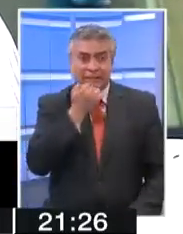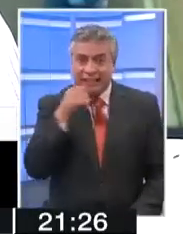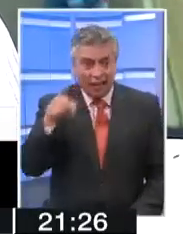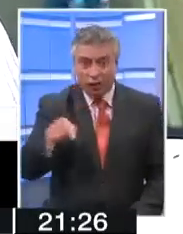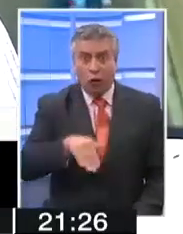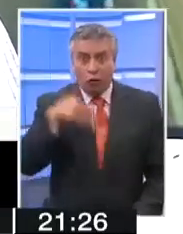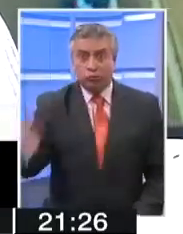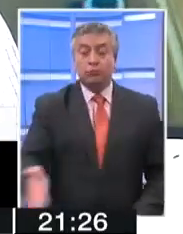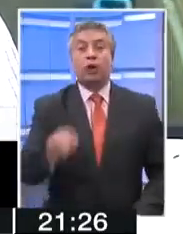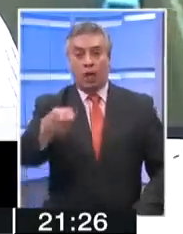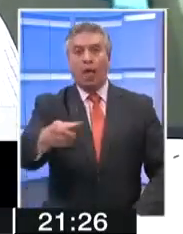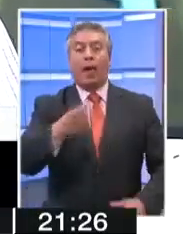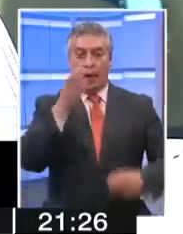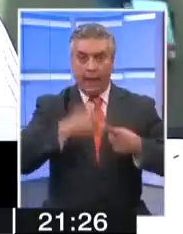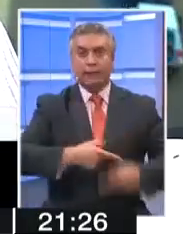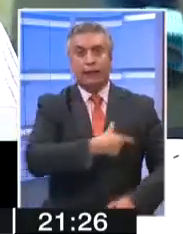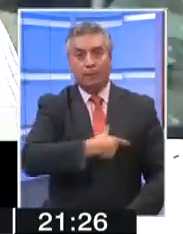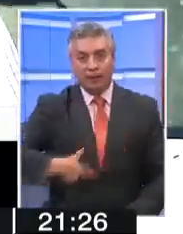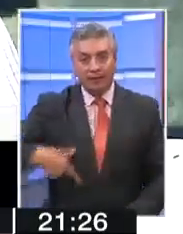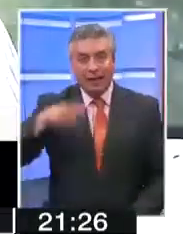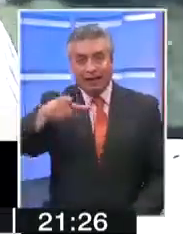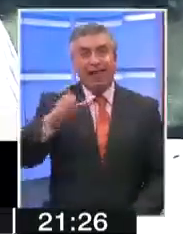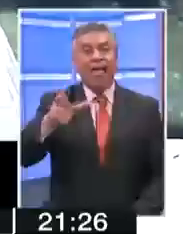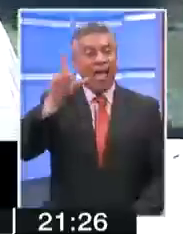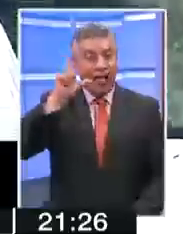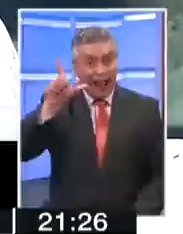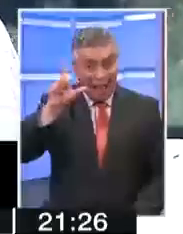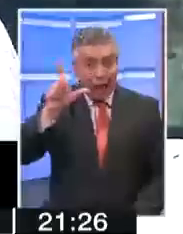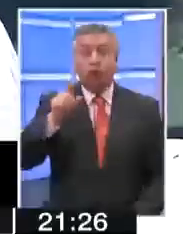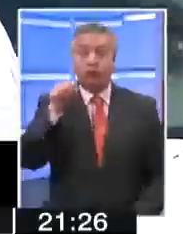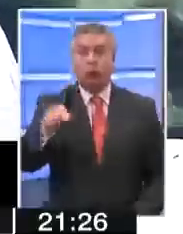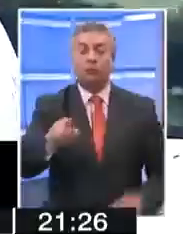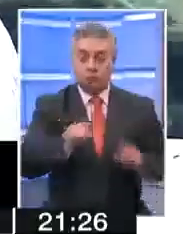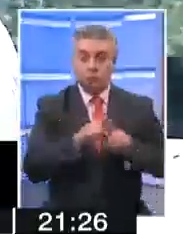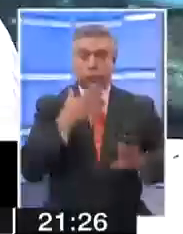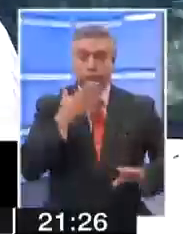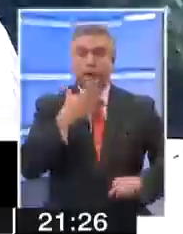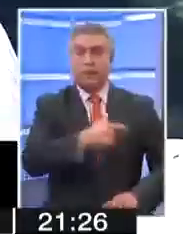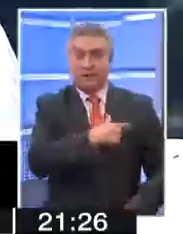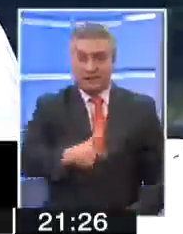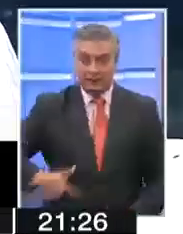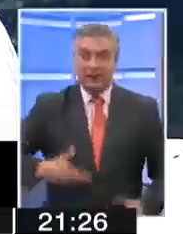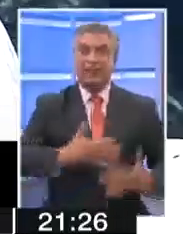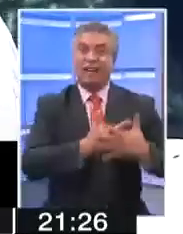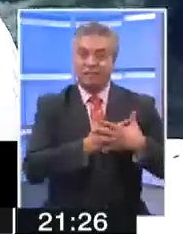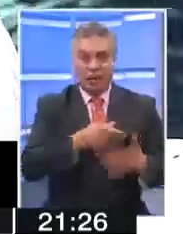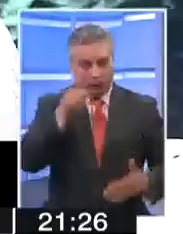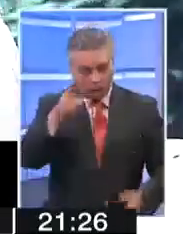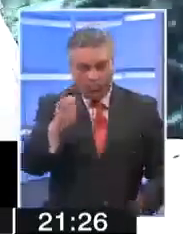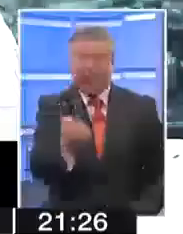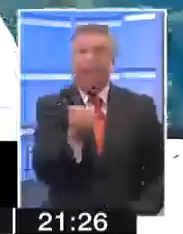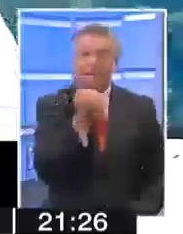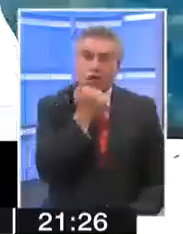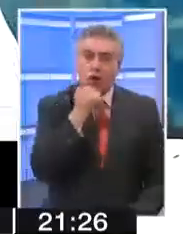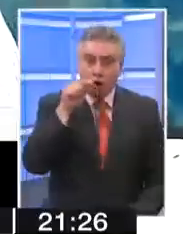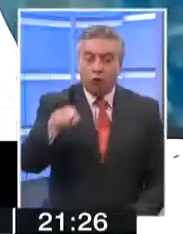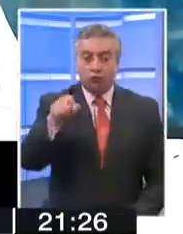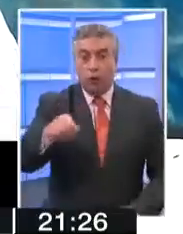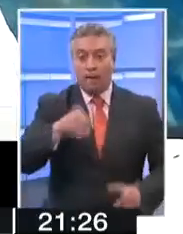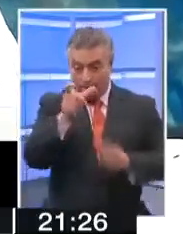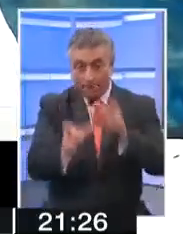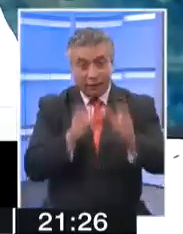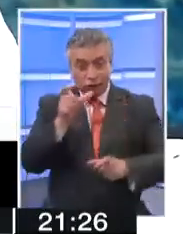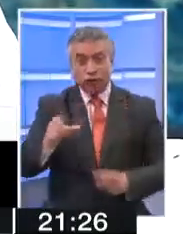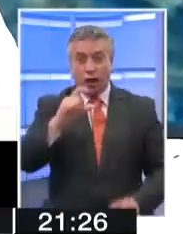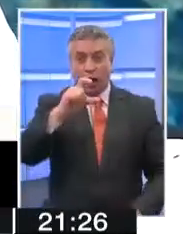el presidente Lago, ex presidente Lago, como la presidenta Bachelet, que son responsables de esto. Nuevamente, presidente, usted se equivocó y la gente de Colchagua se está